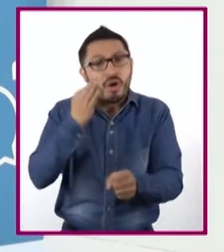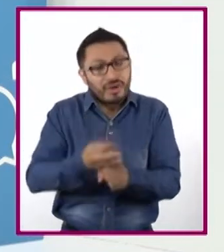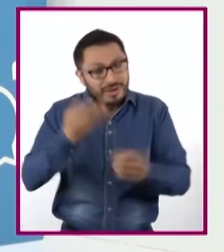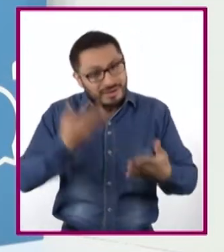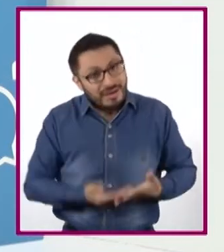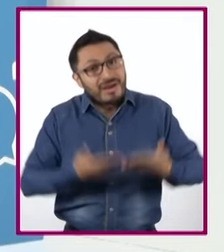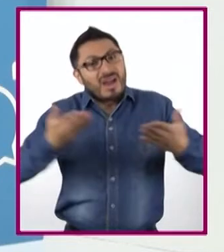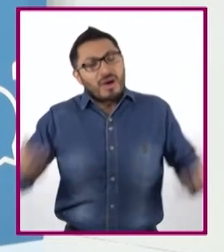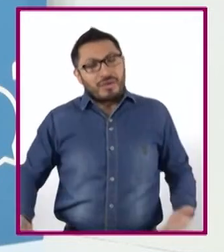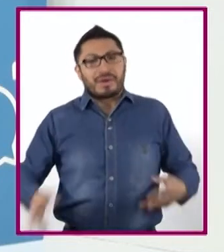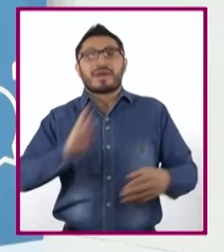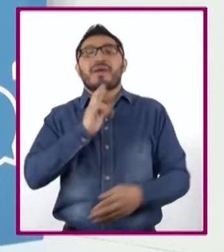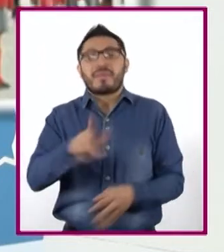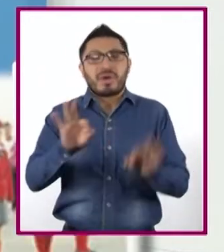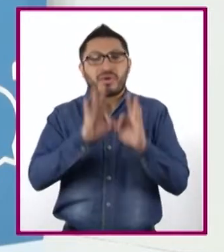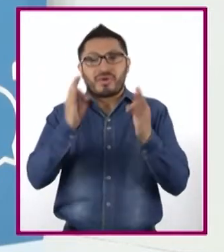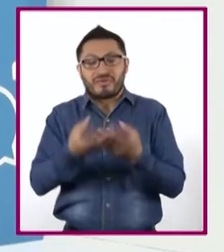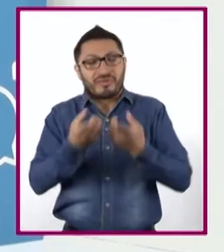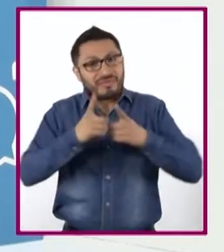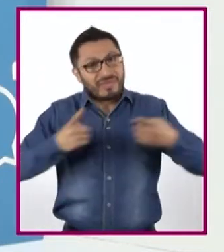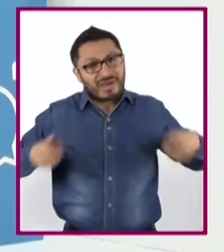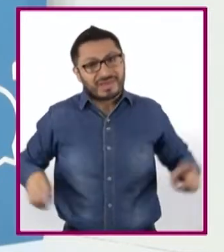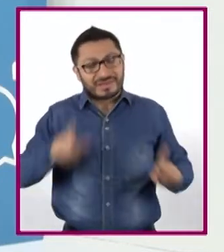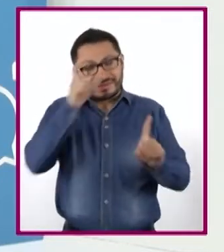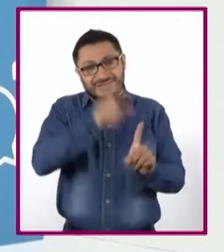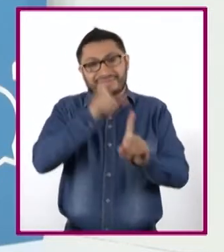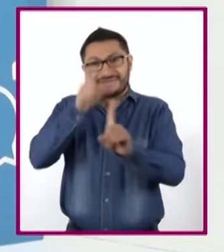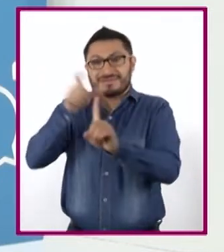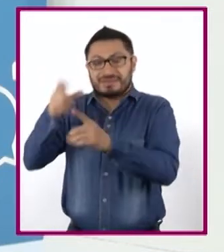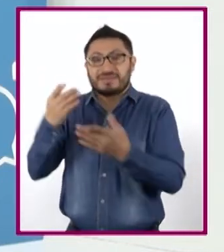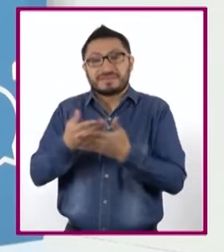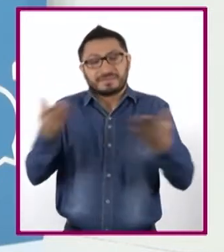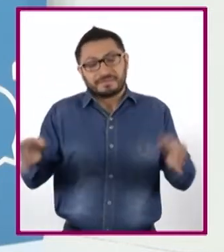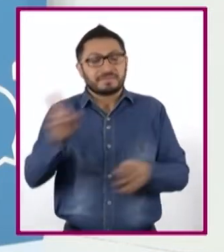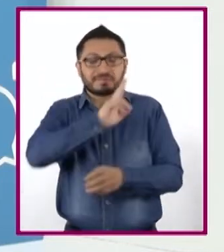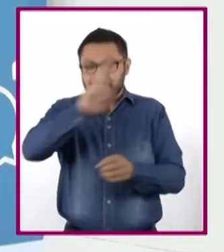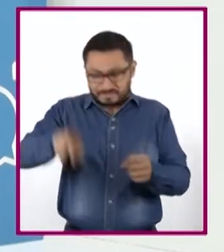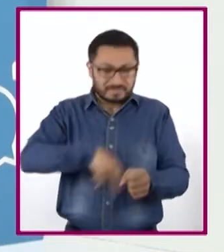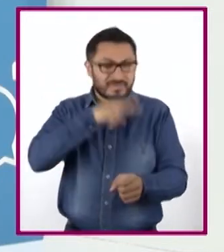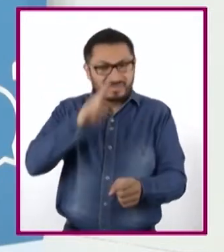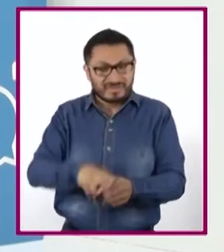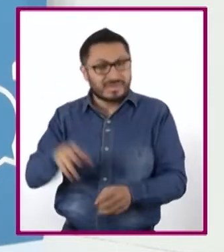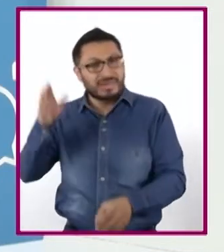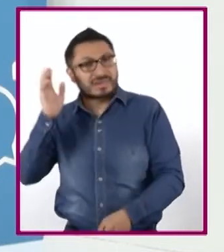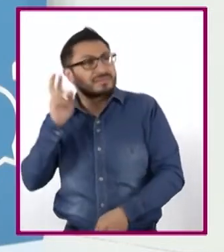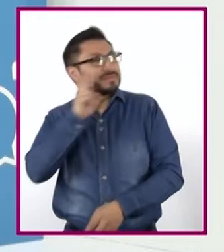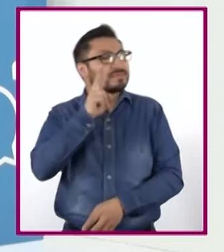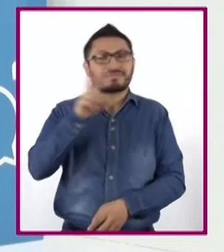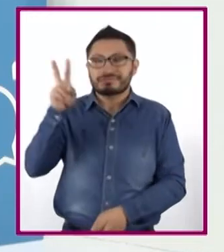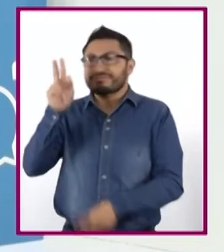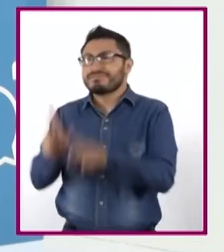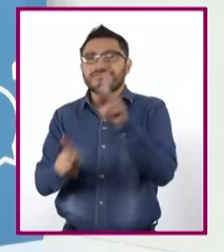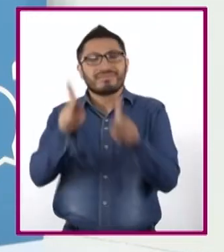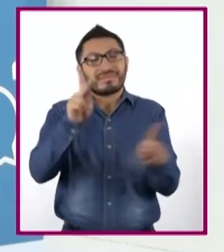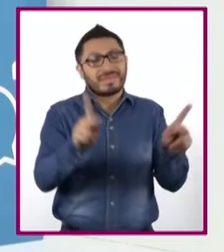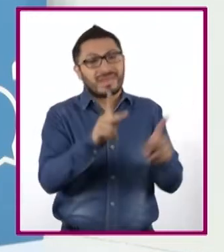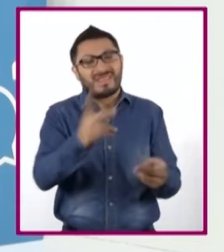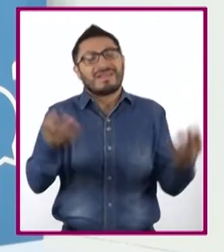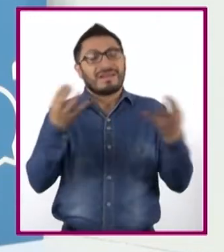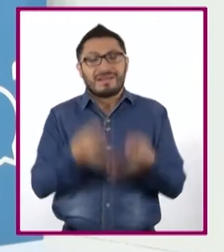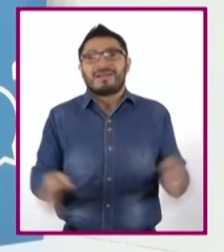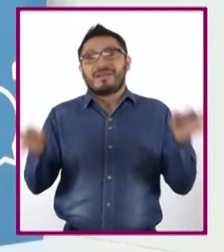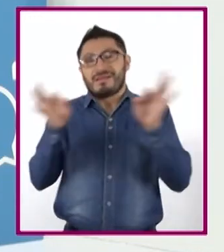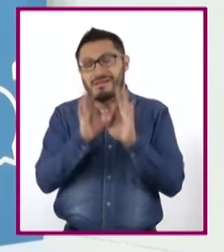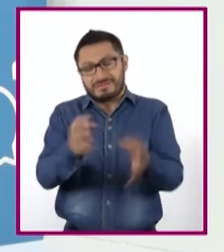condiciones para que puedan desarrollarse. Ahora es común escuchar a las personas hablar sobre la importancia o el valor de la